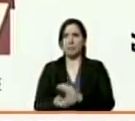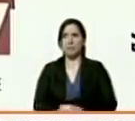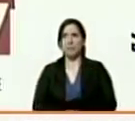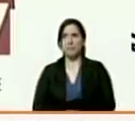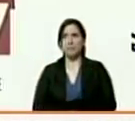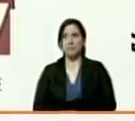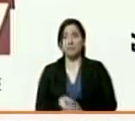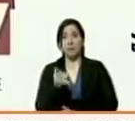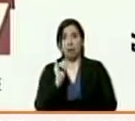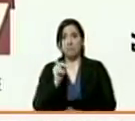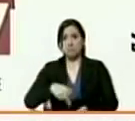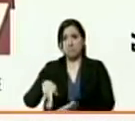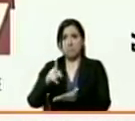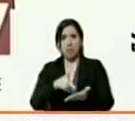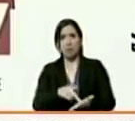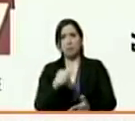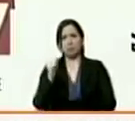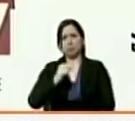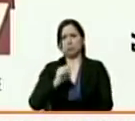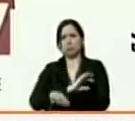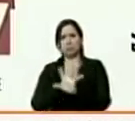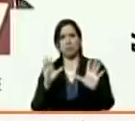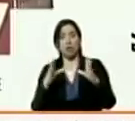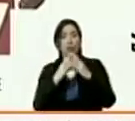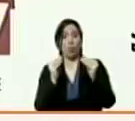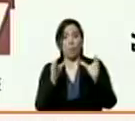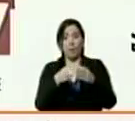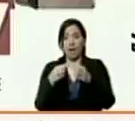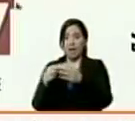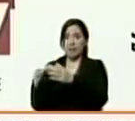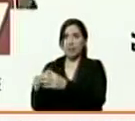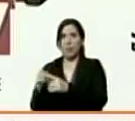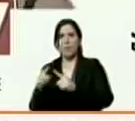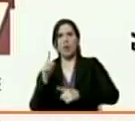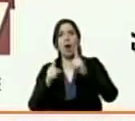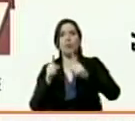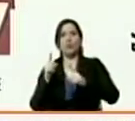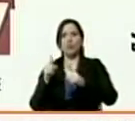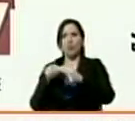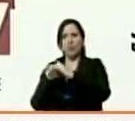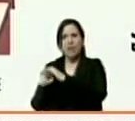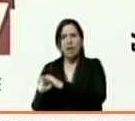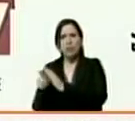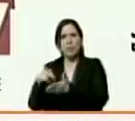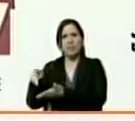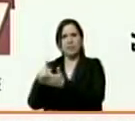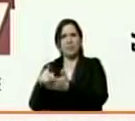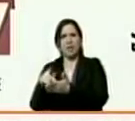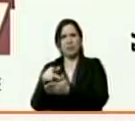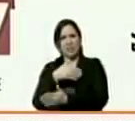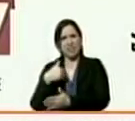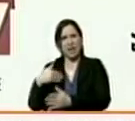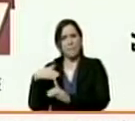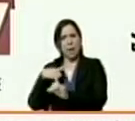Ahí participan, claro, y participan todos los partidos, pero que algunos desde adentro participando quieran atacarlo,